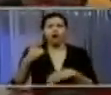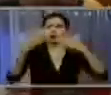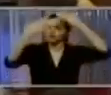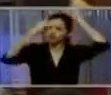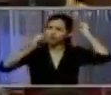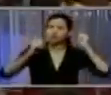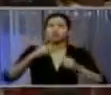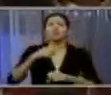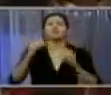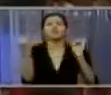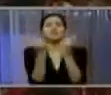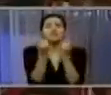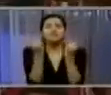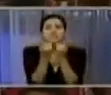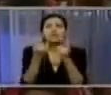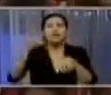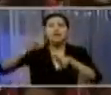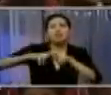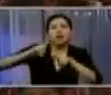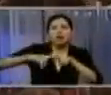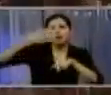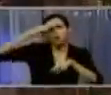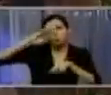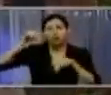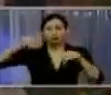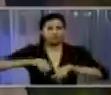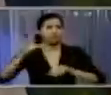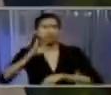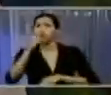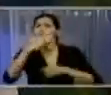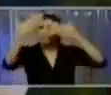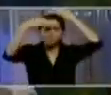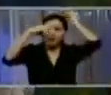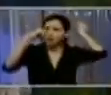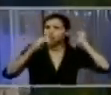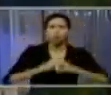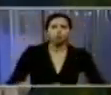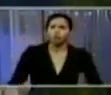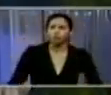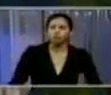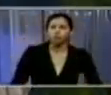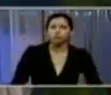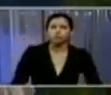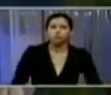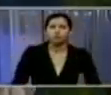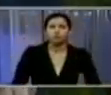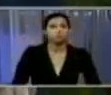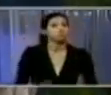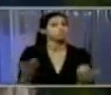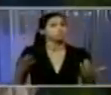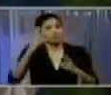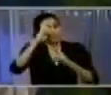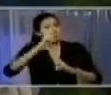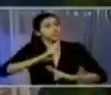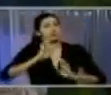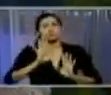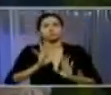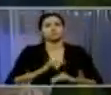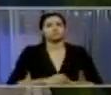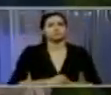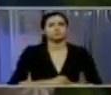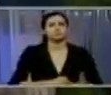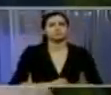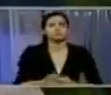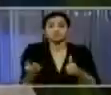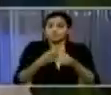y en La Habana, y no tienen embajador en Caracas. Ah, eso sí, que venga a respetar sobre la base